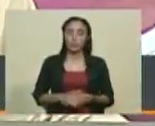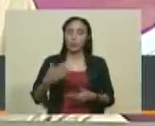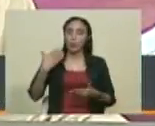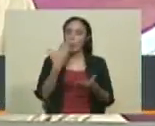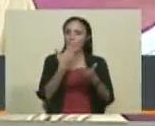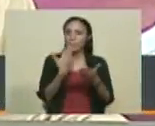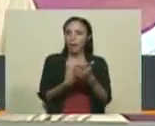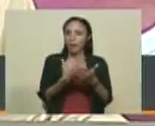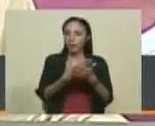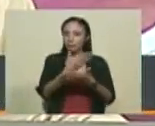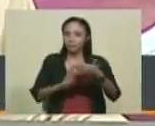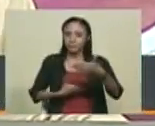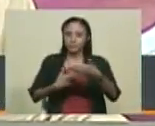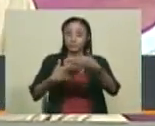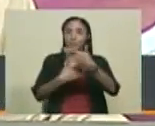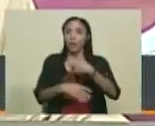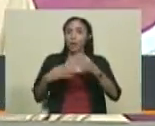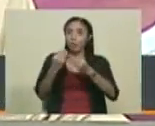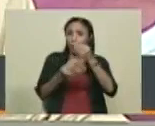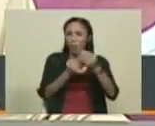acompañado de la voz de los trabajadores,